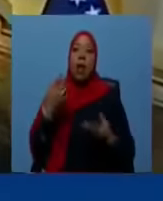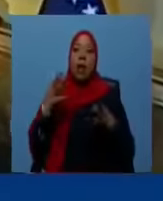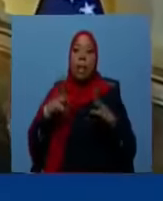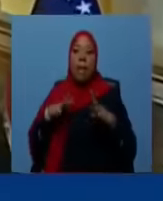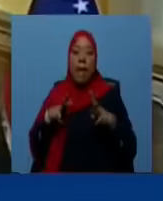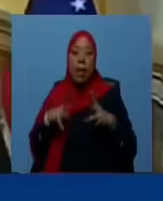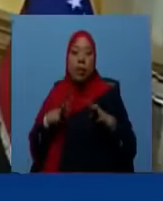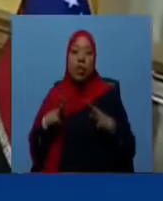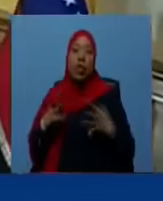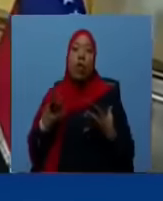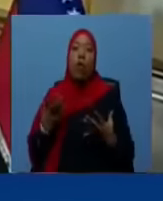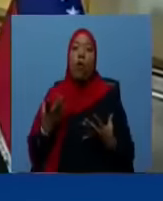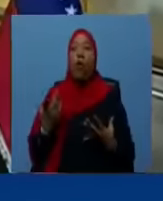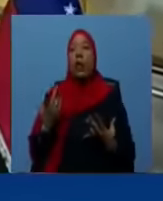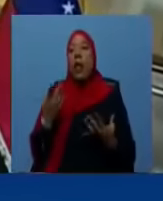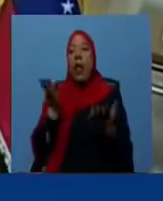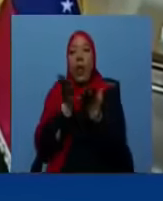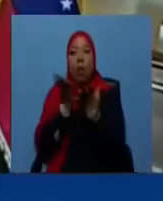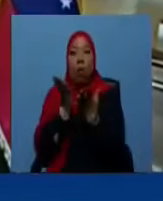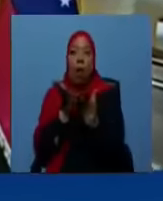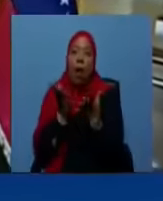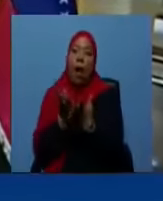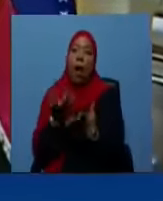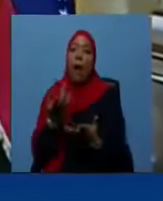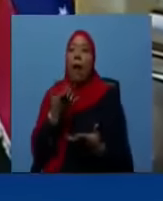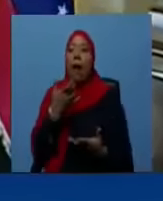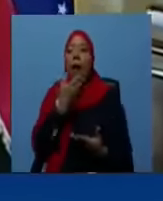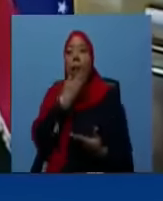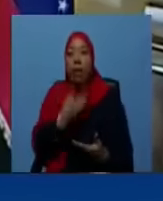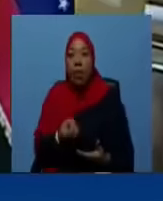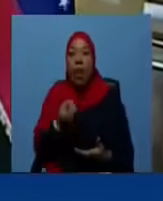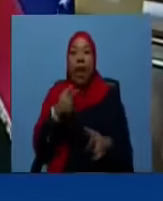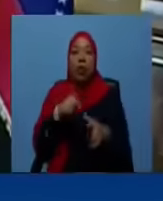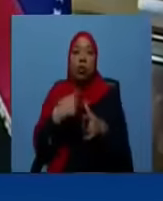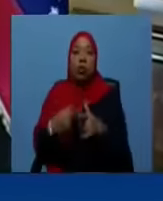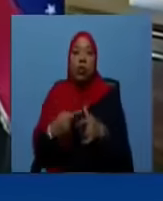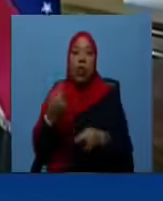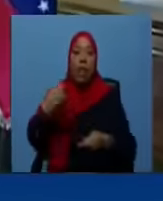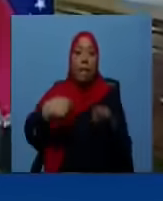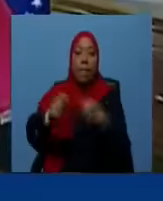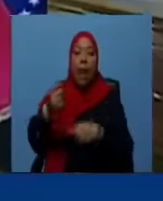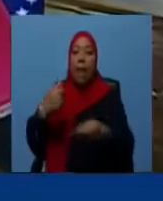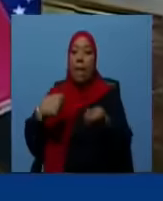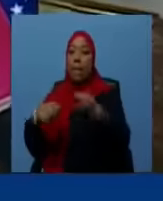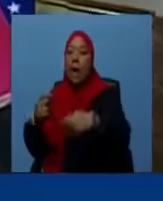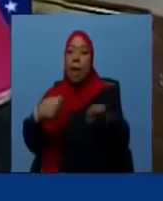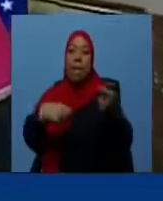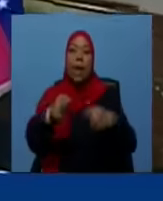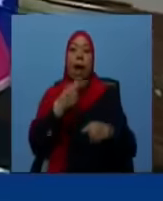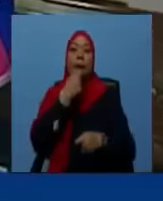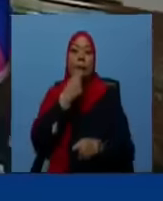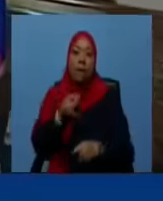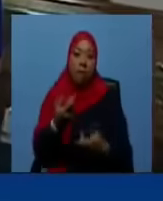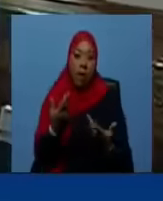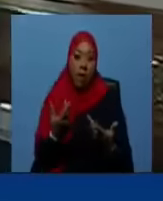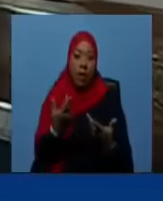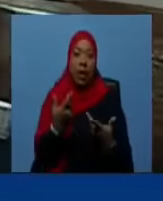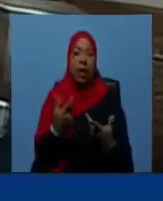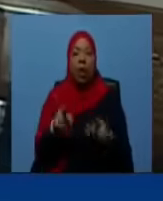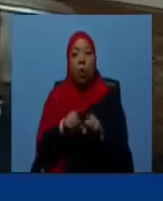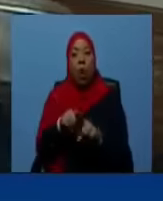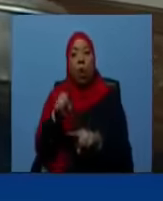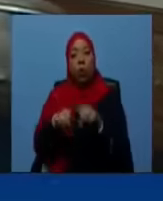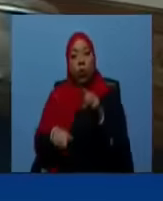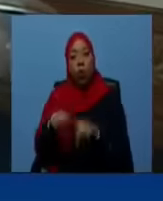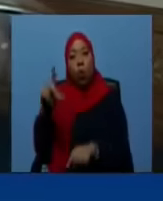las perspectivas que va a ser mejor. Igualmente, en el tema inflación, ya